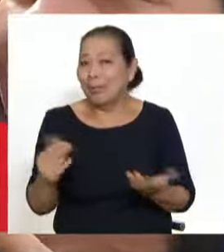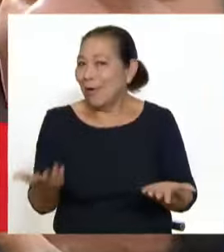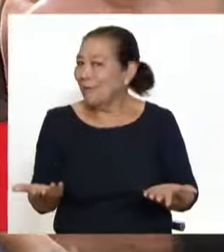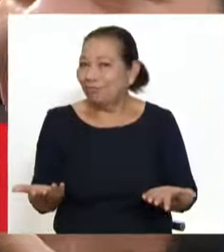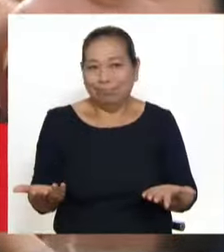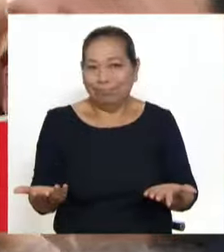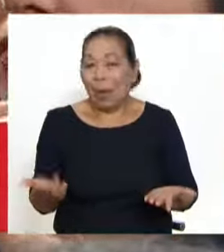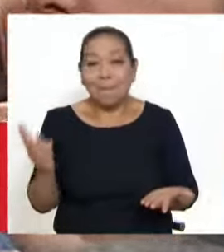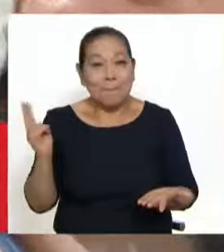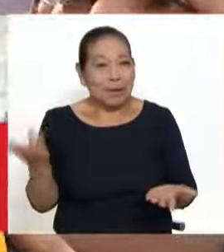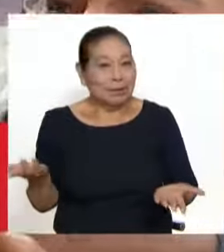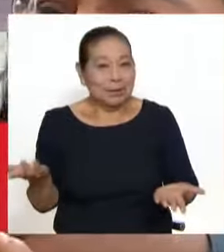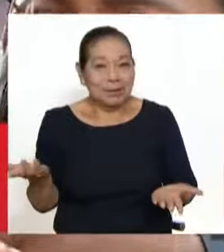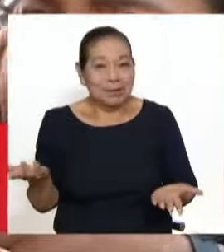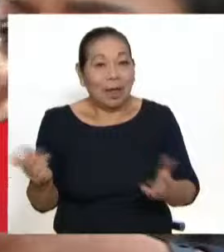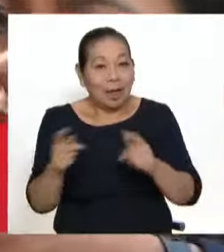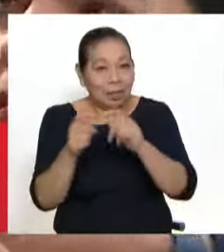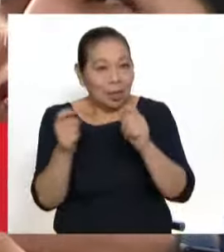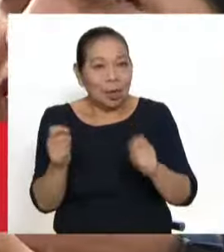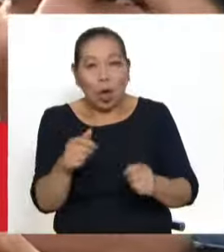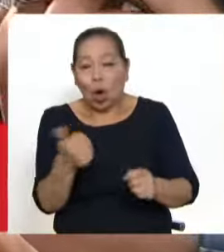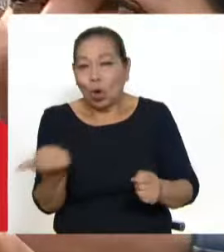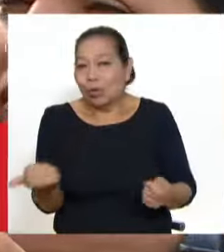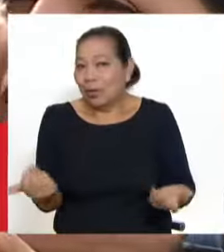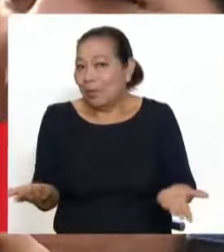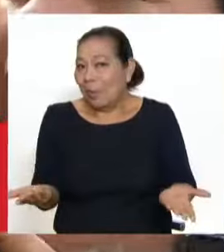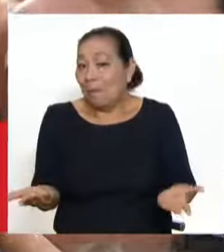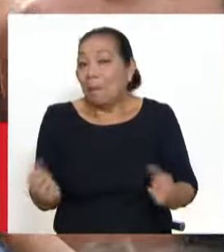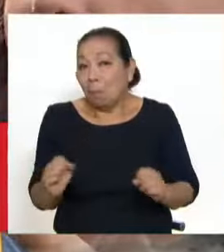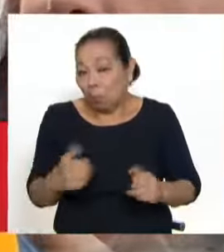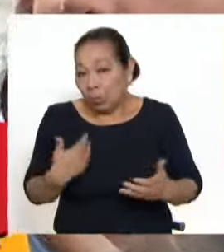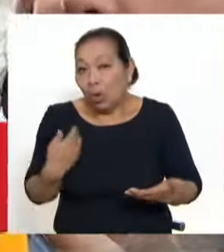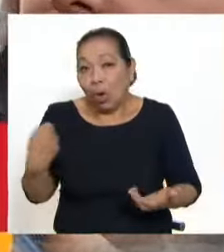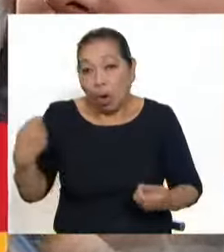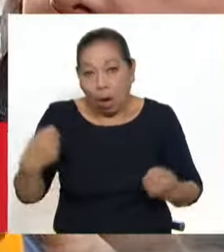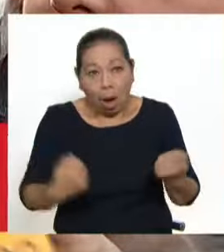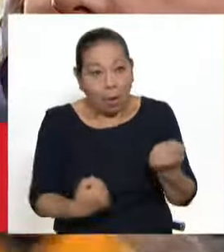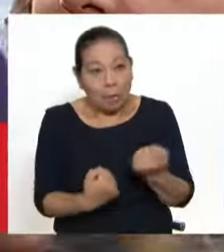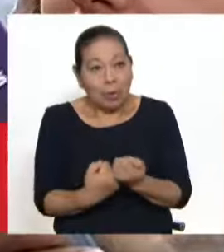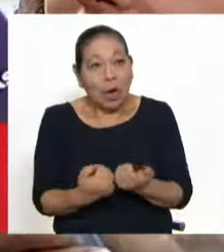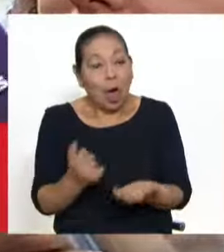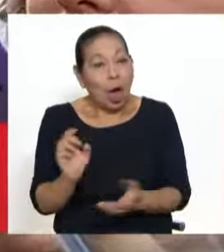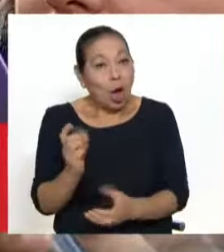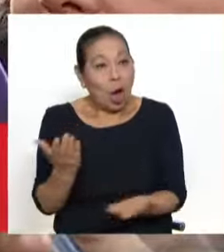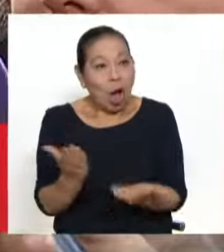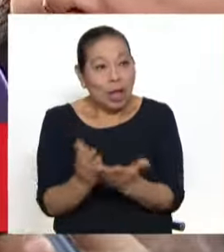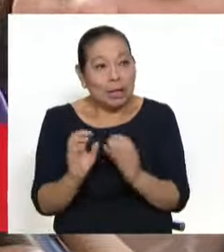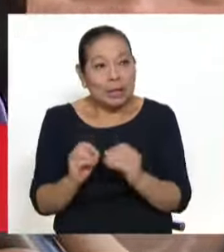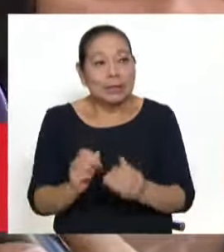opción a un profesor que tiene un título en otro ámbito que pueda contribuir con el esfuerzo educativo?